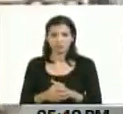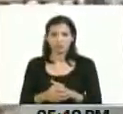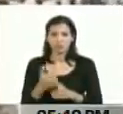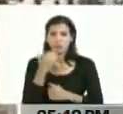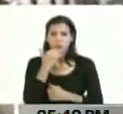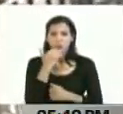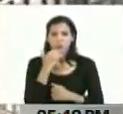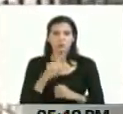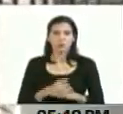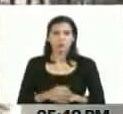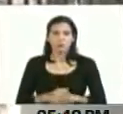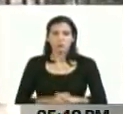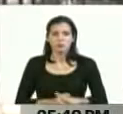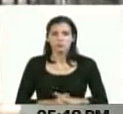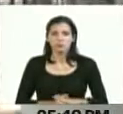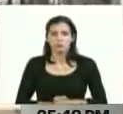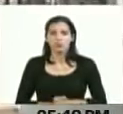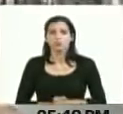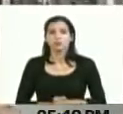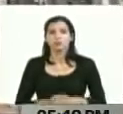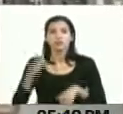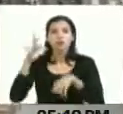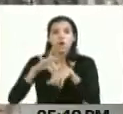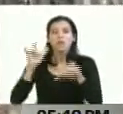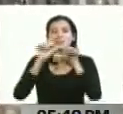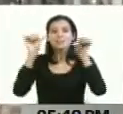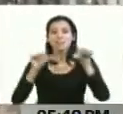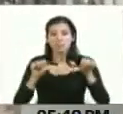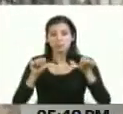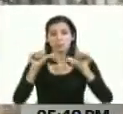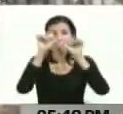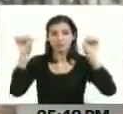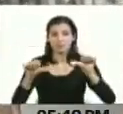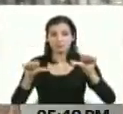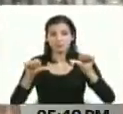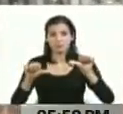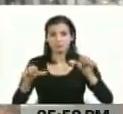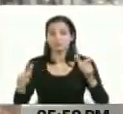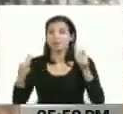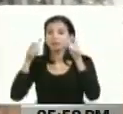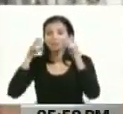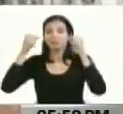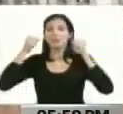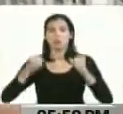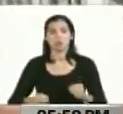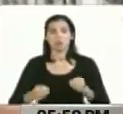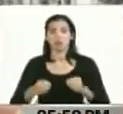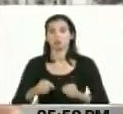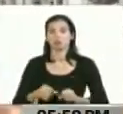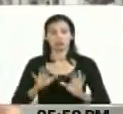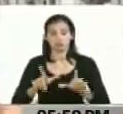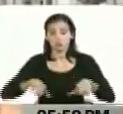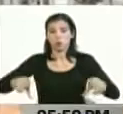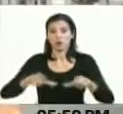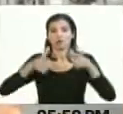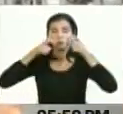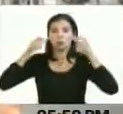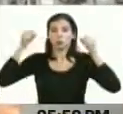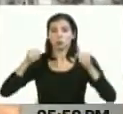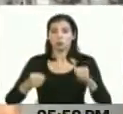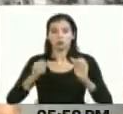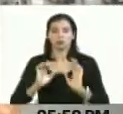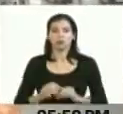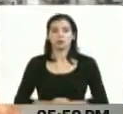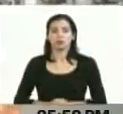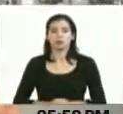inclusive atacando sistemas que son de la parte de la zona de seguridad. Cuando yo digo que ataquen el sistema, no quiere